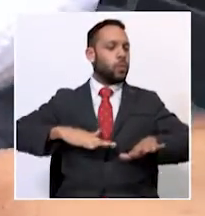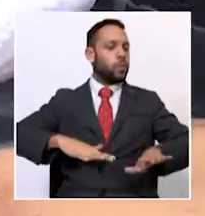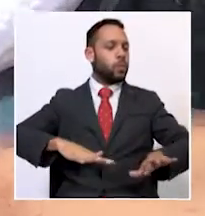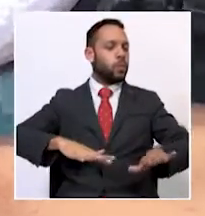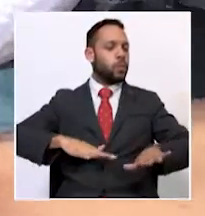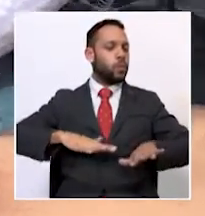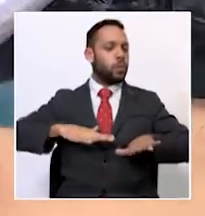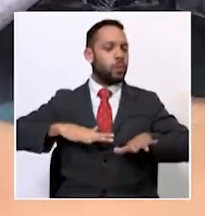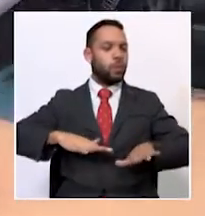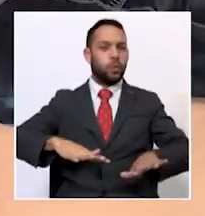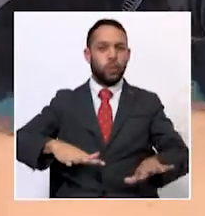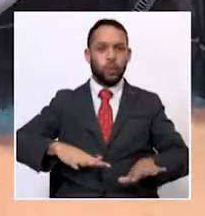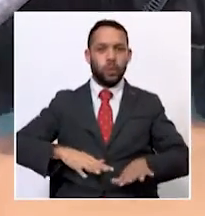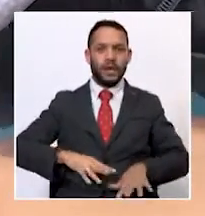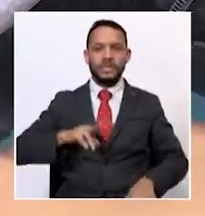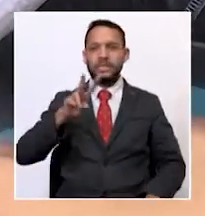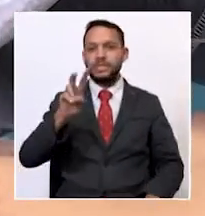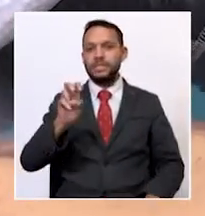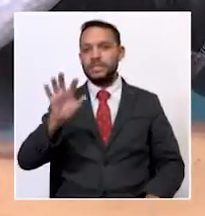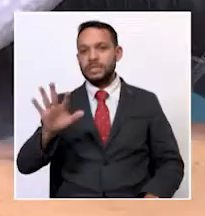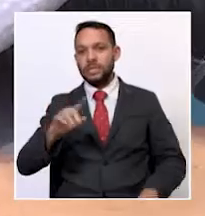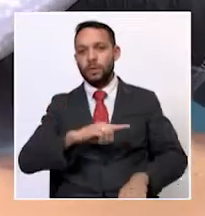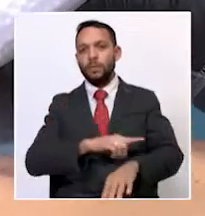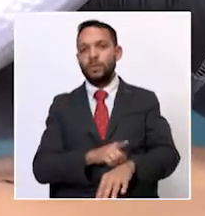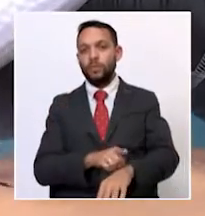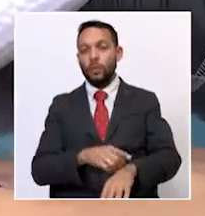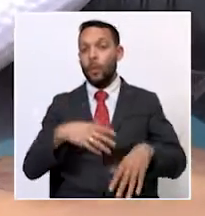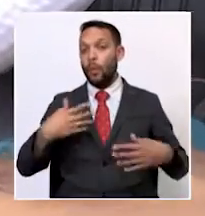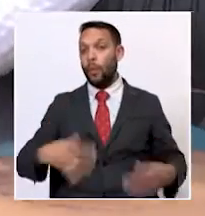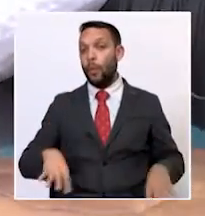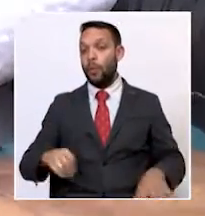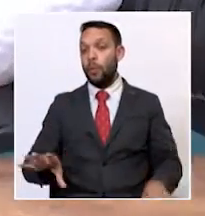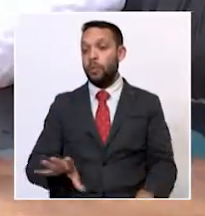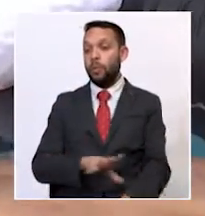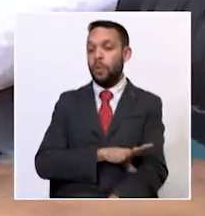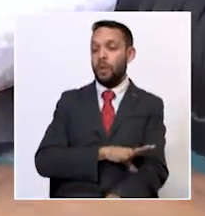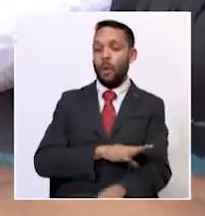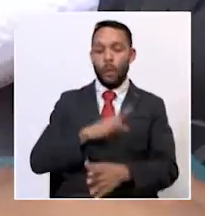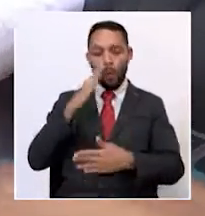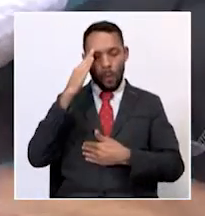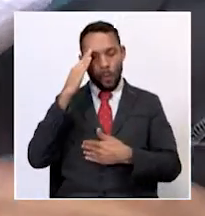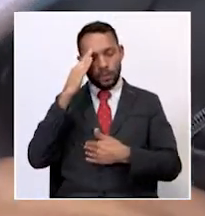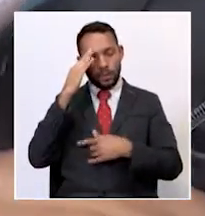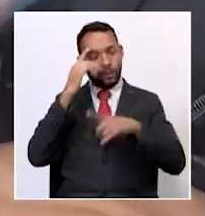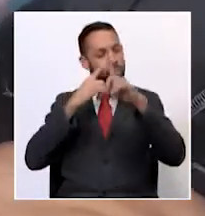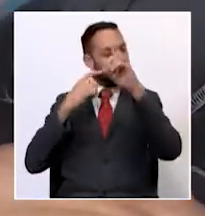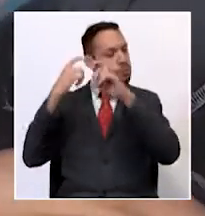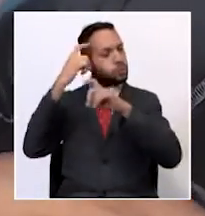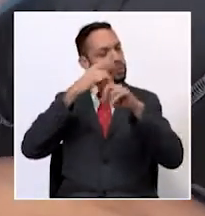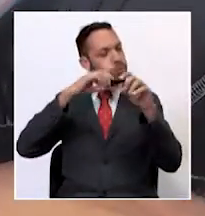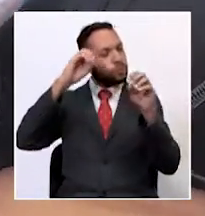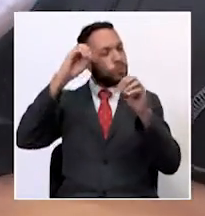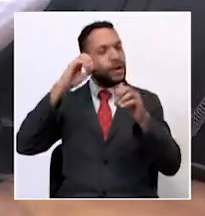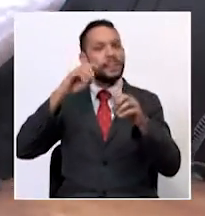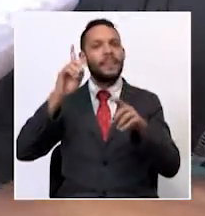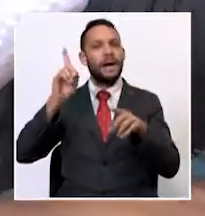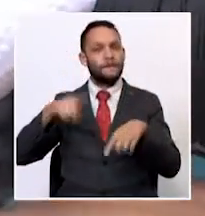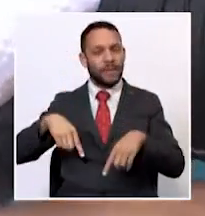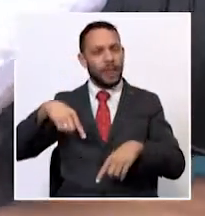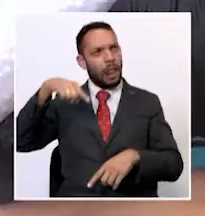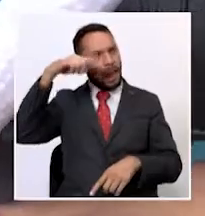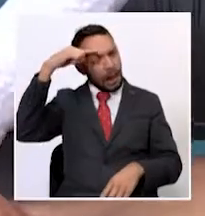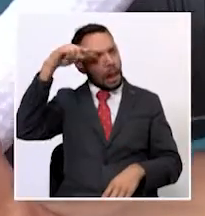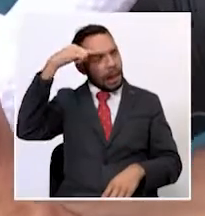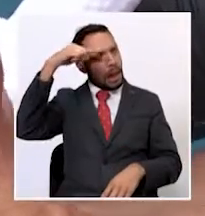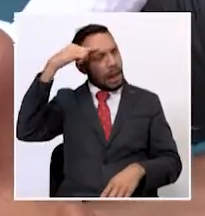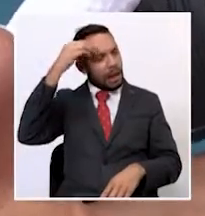quietud. El paciente llega a tener estados alterados de conciencia, empieza a eliminar toxinas mentales. Ustedes